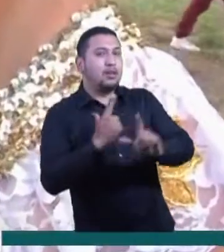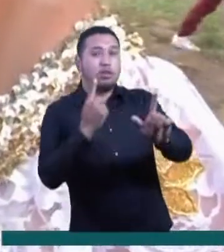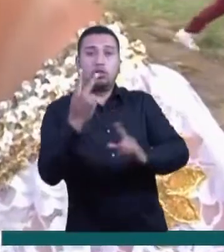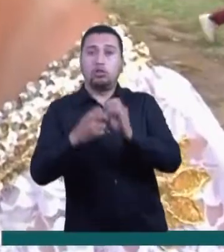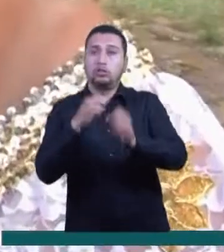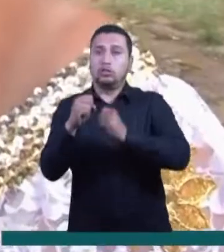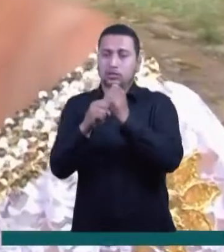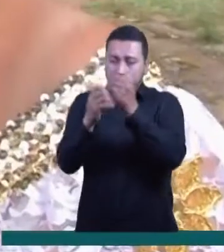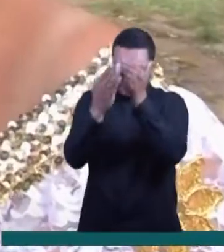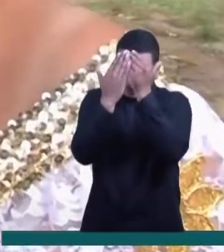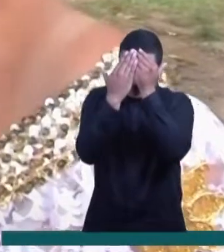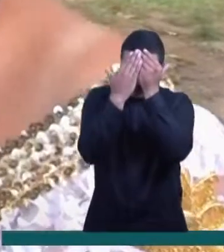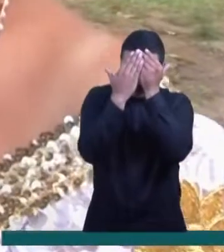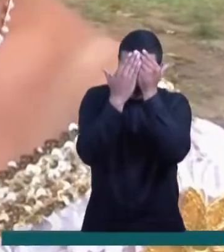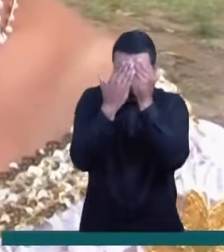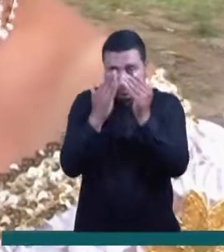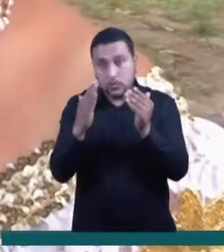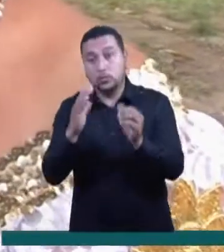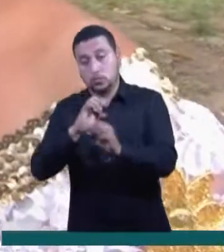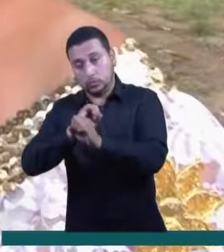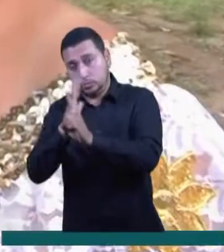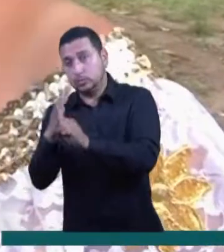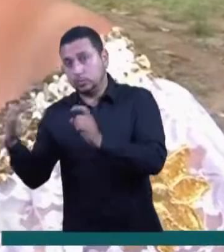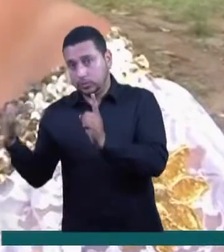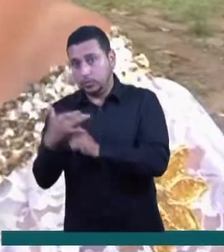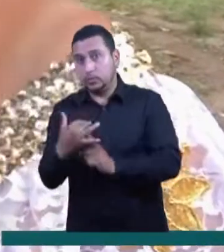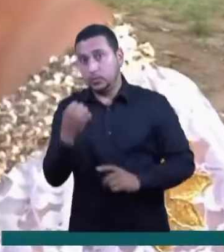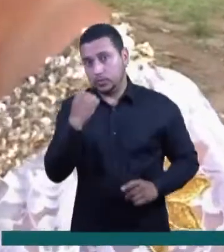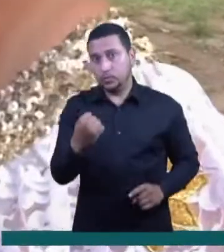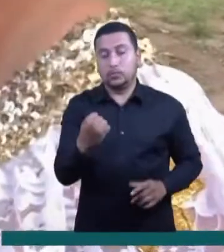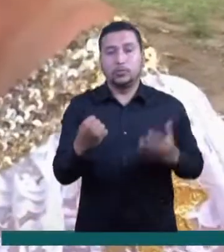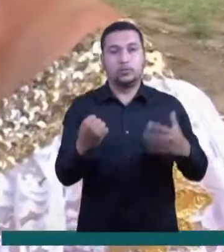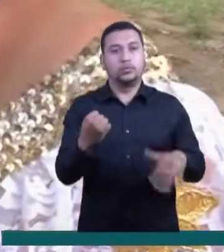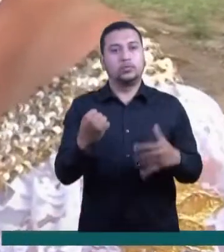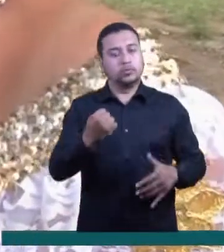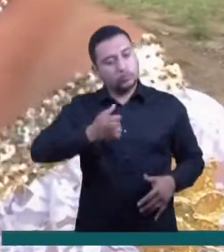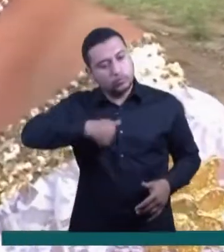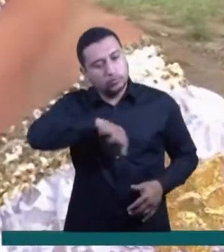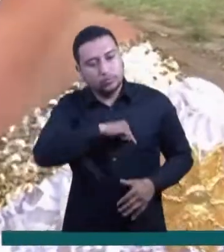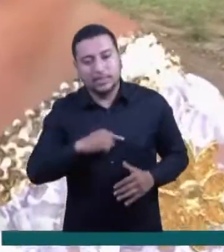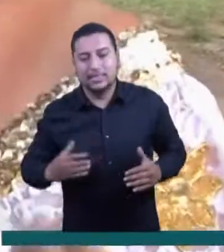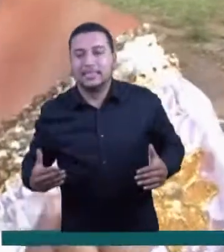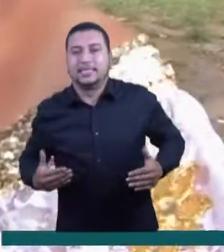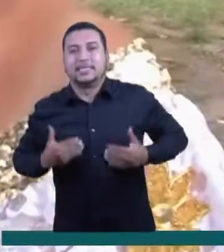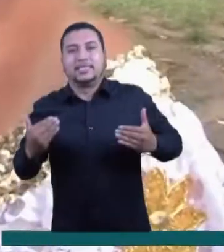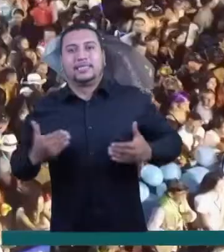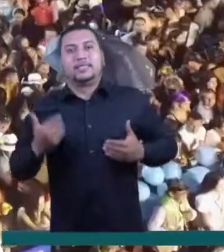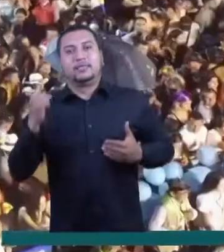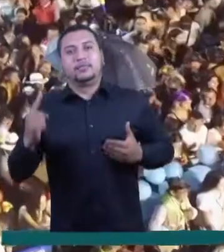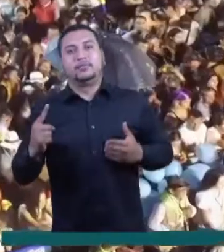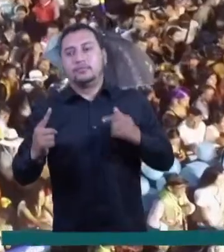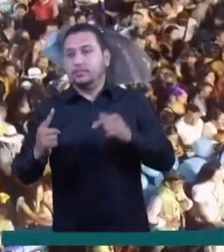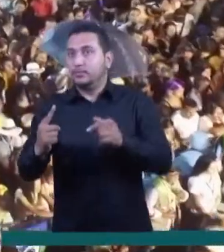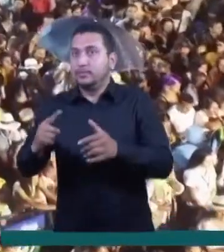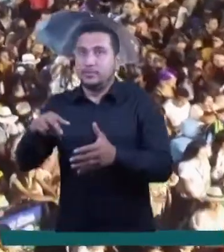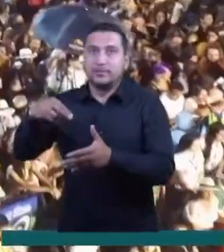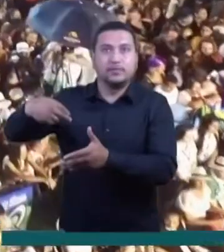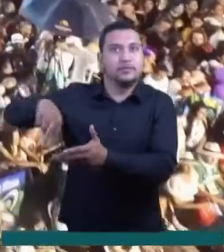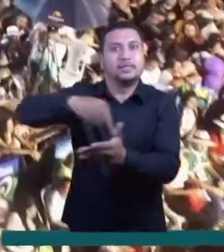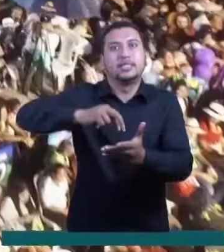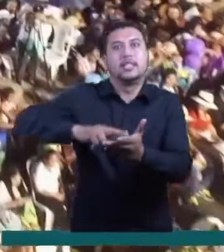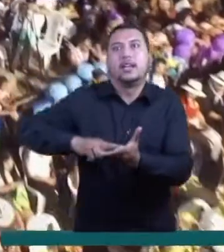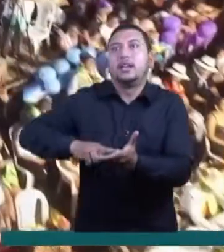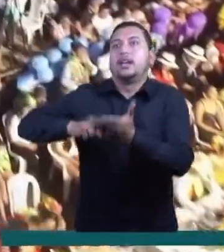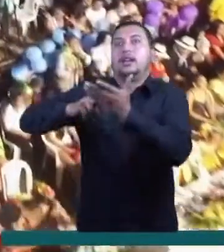2 años encerrados por esta pandemia que nos ha dado tan duro y muy contentos de ver que se ha reactivado esta fiesta tan de